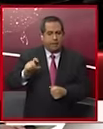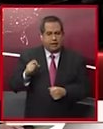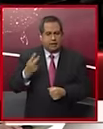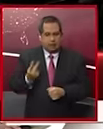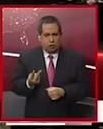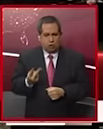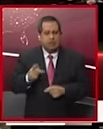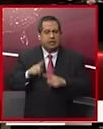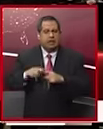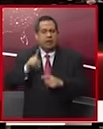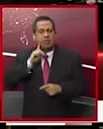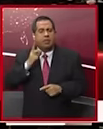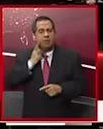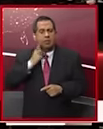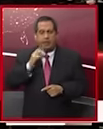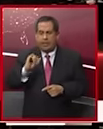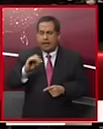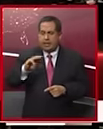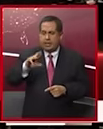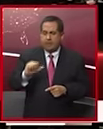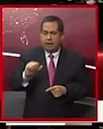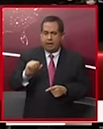presentada por la diputada constituyente Irma